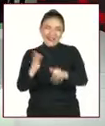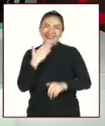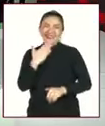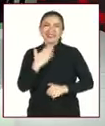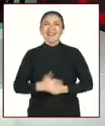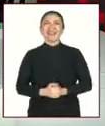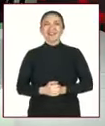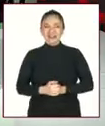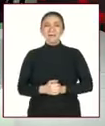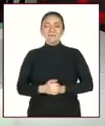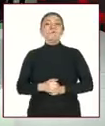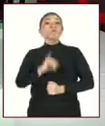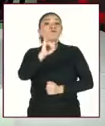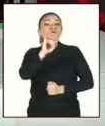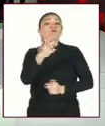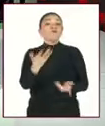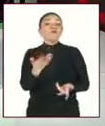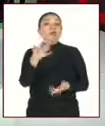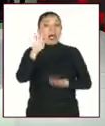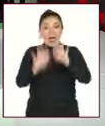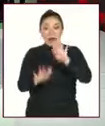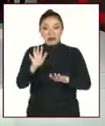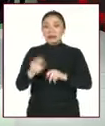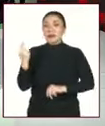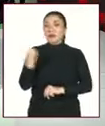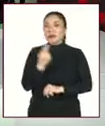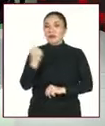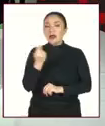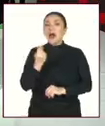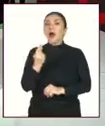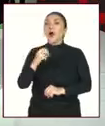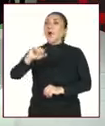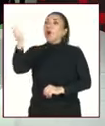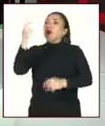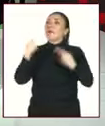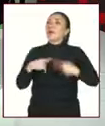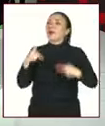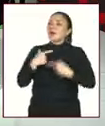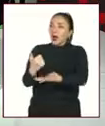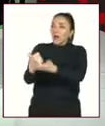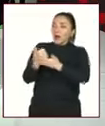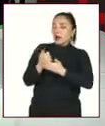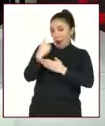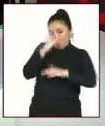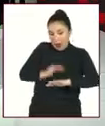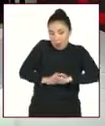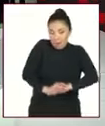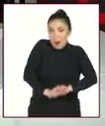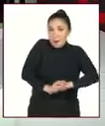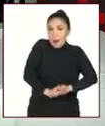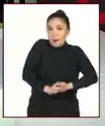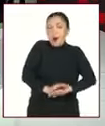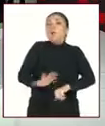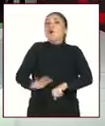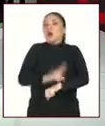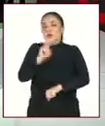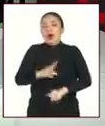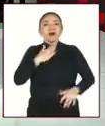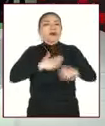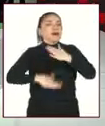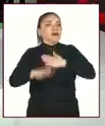Sí, muchas veces pues necesitamos de alguien más para hacer este tipo de procedimientos porque es algo muy